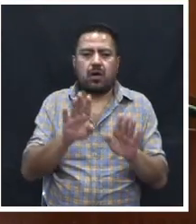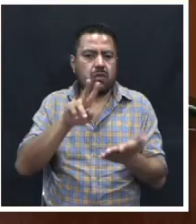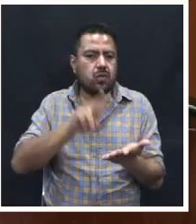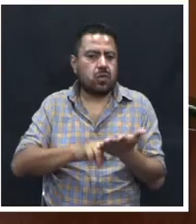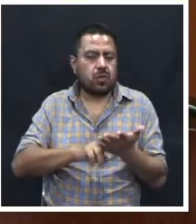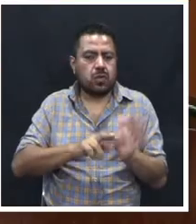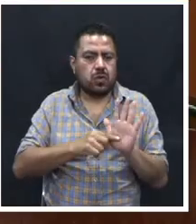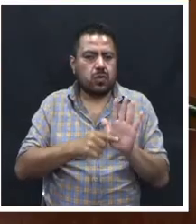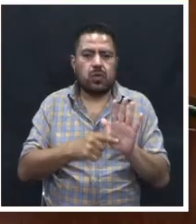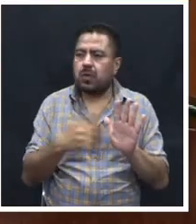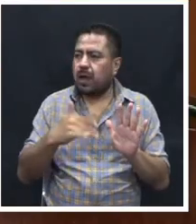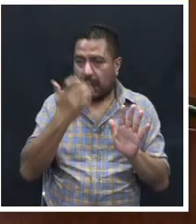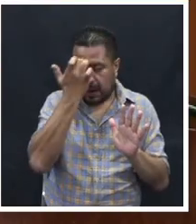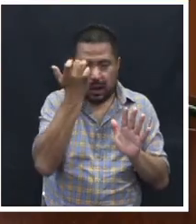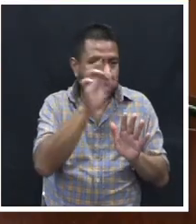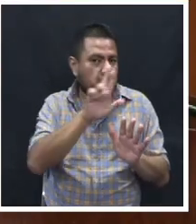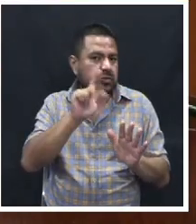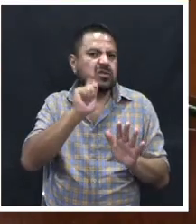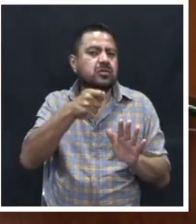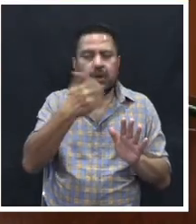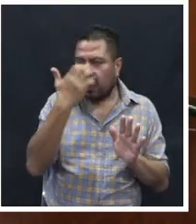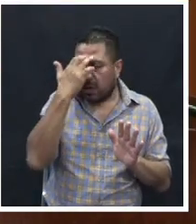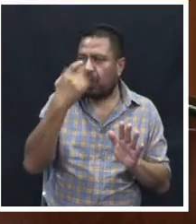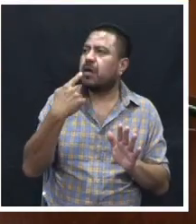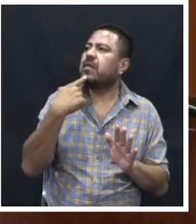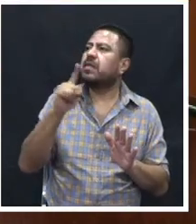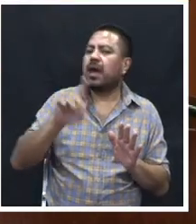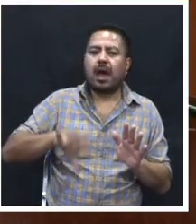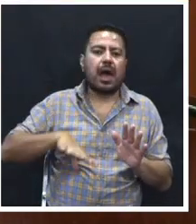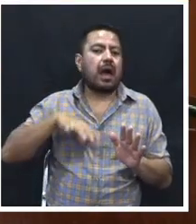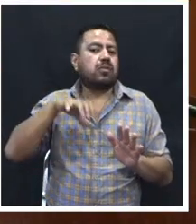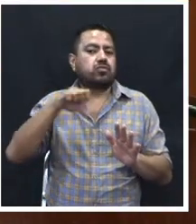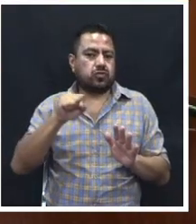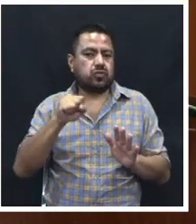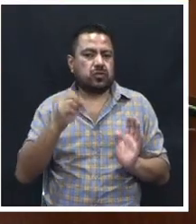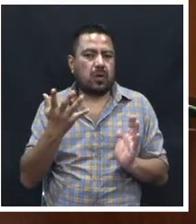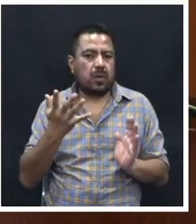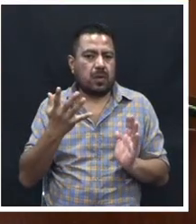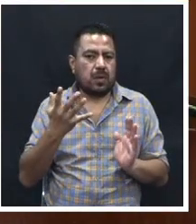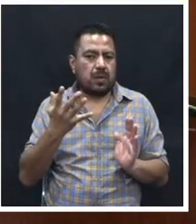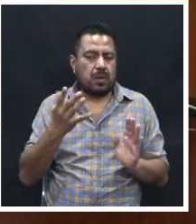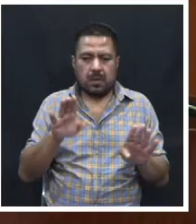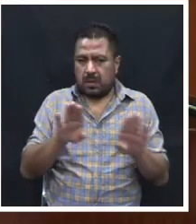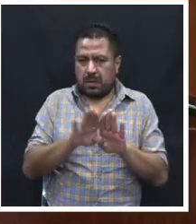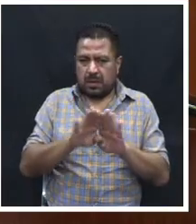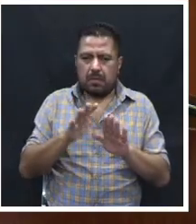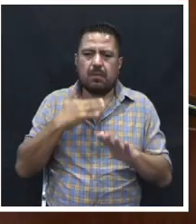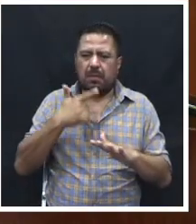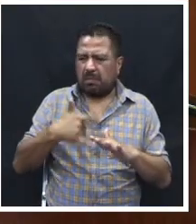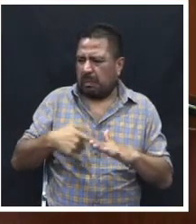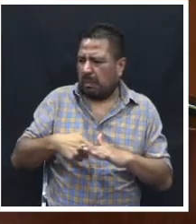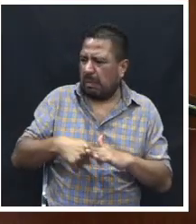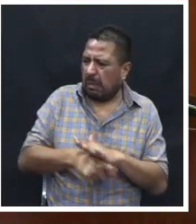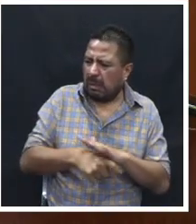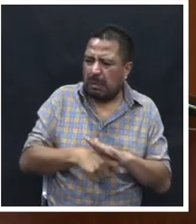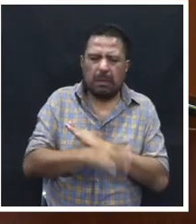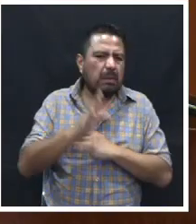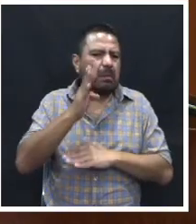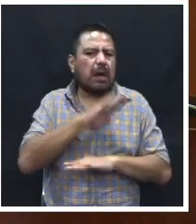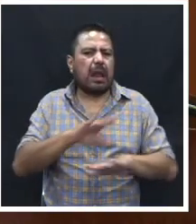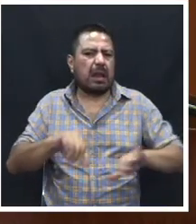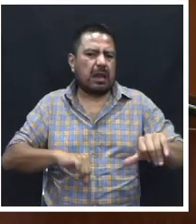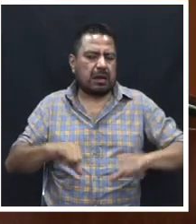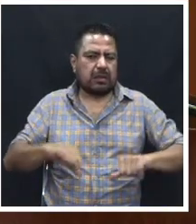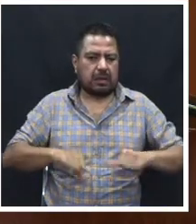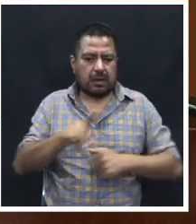su reconocimiento para conocer y denunciar abusos desde el poder, casos de corrupción o del mal ejercicio del servicio